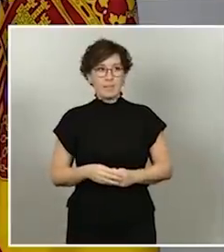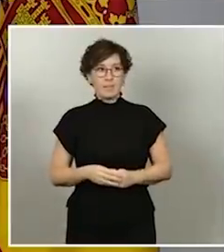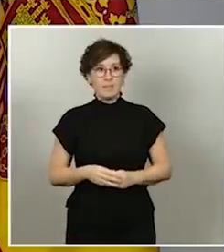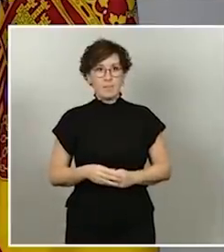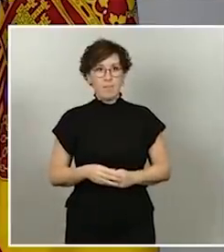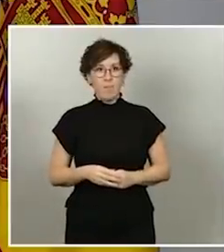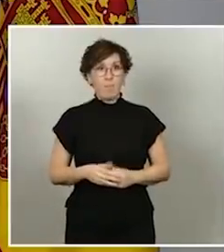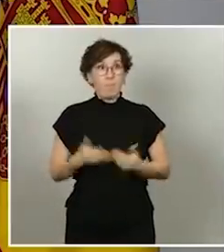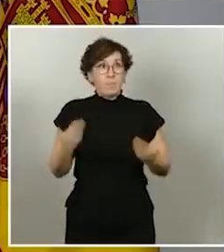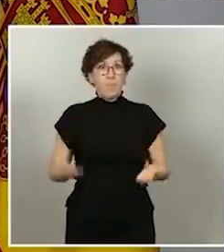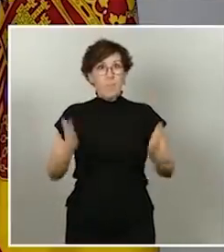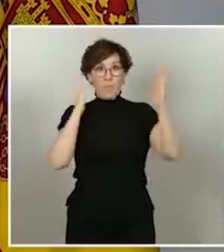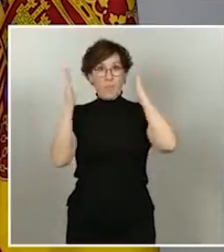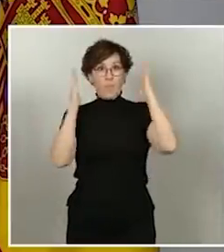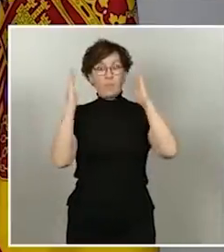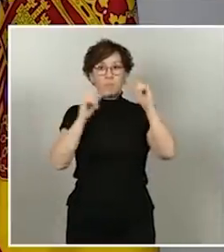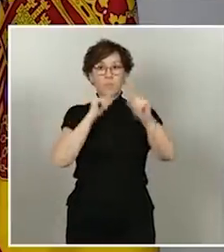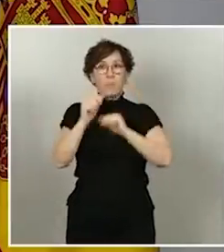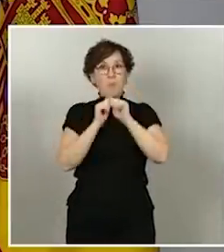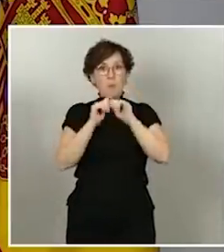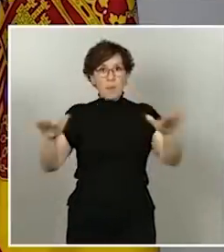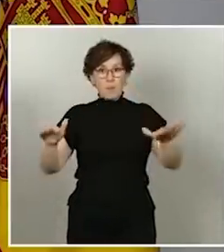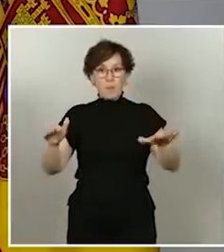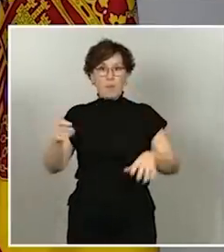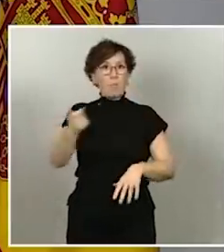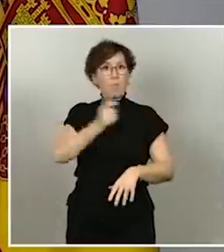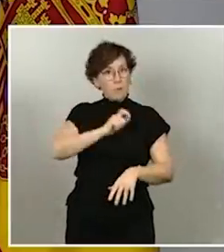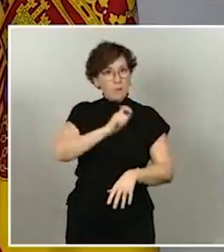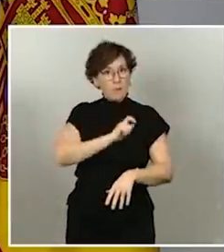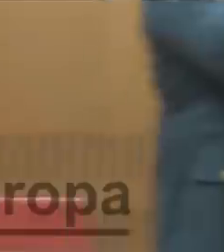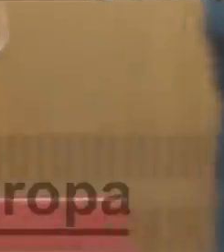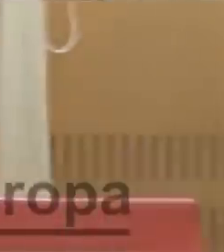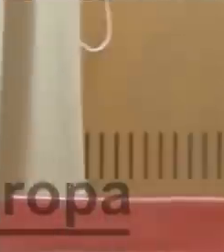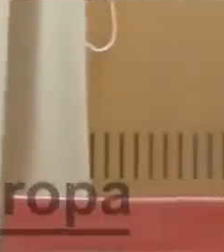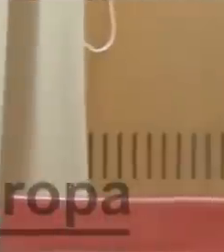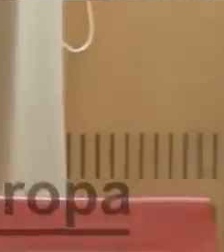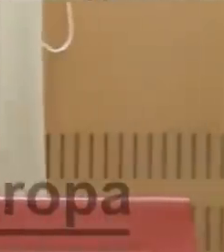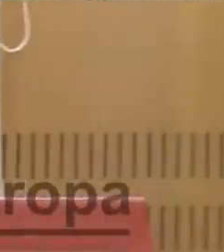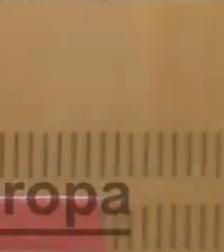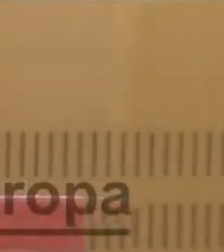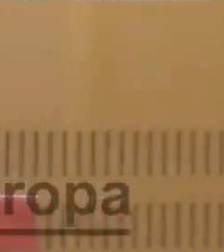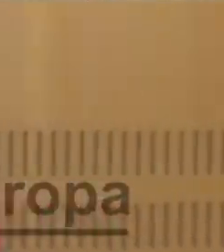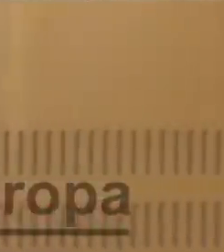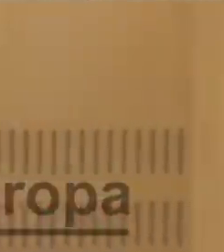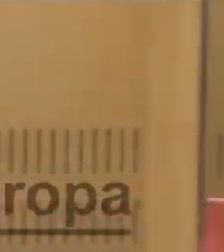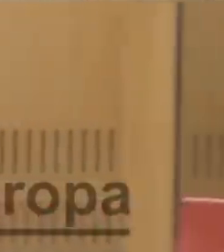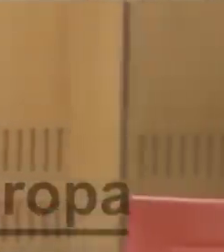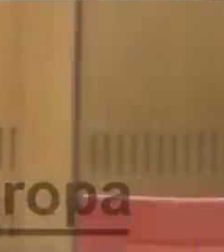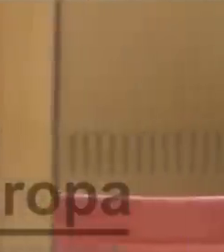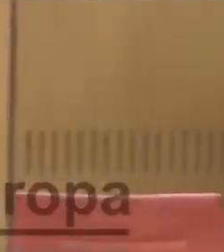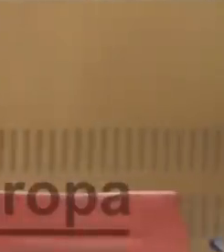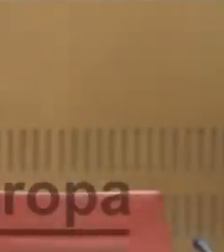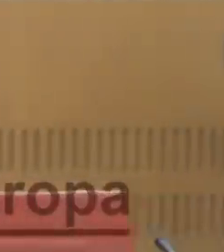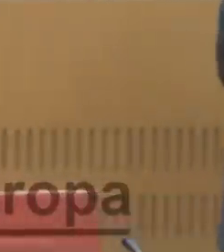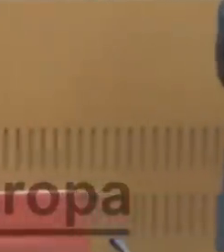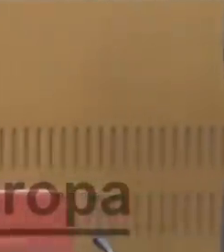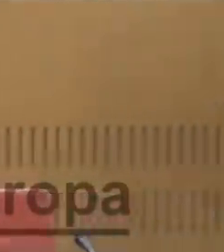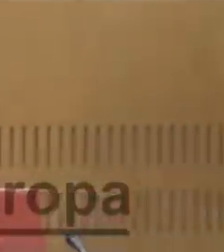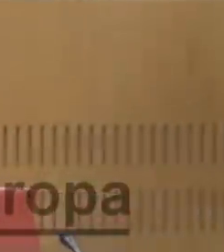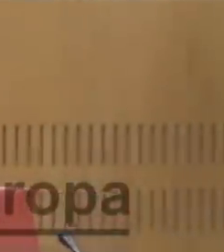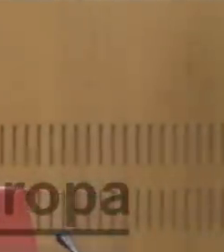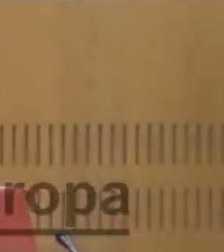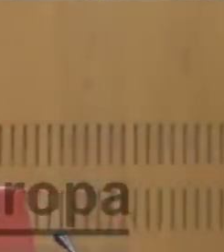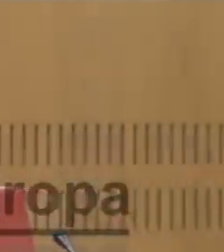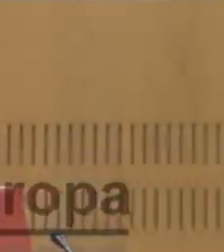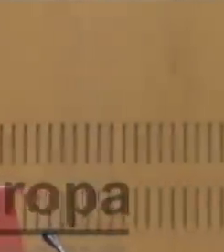radical pero radical radical radical bien y esto es una especie de la Gestapo dentro de lo que